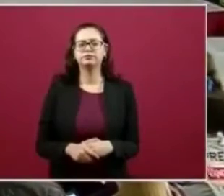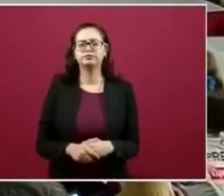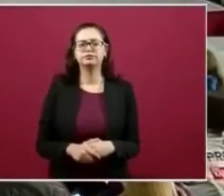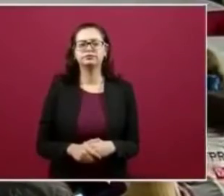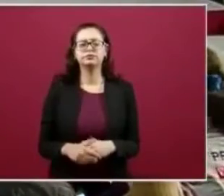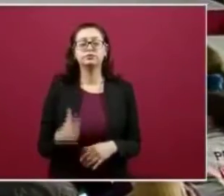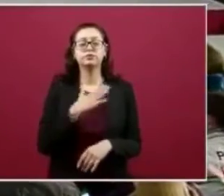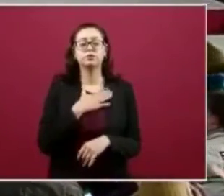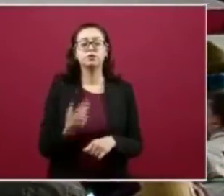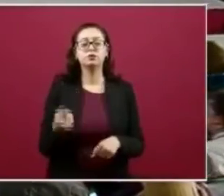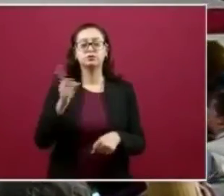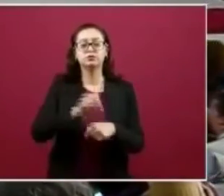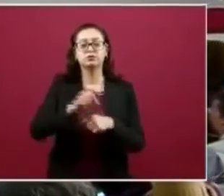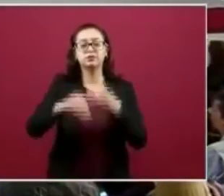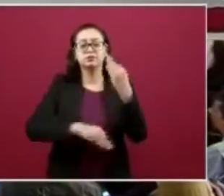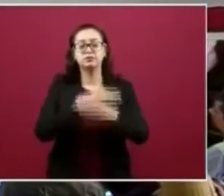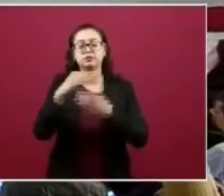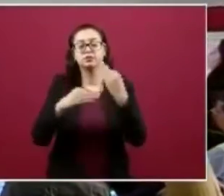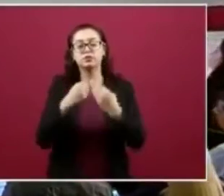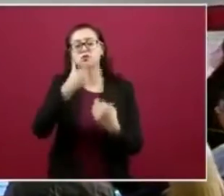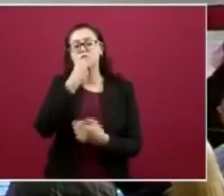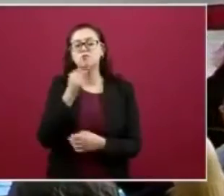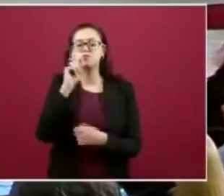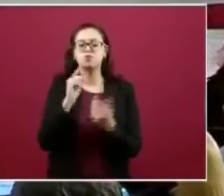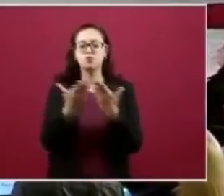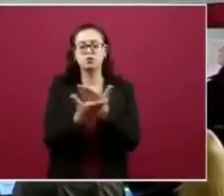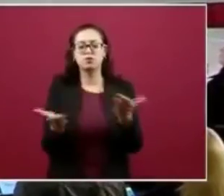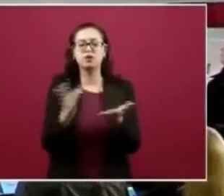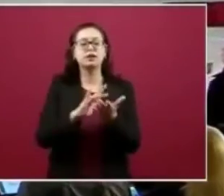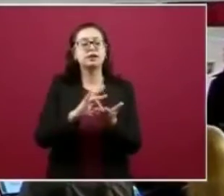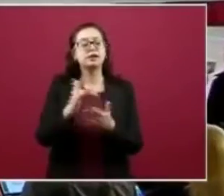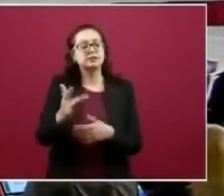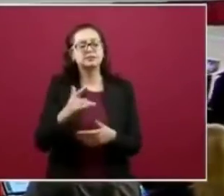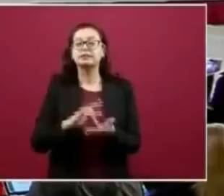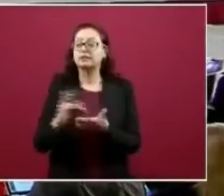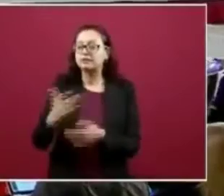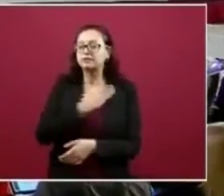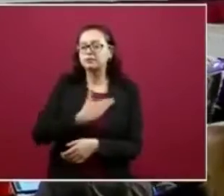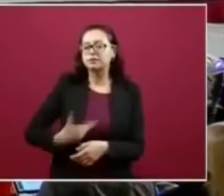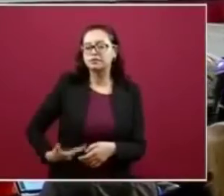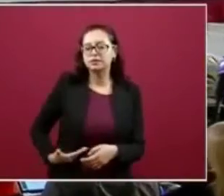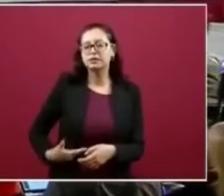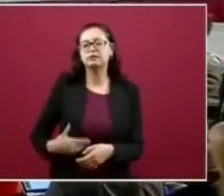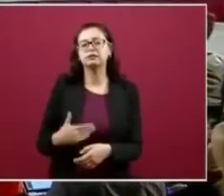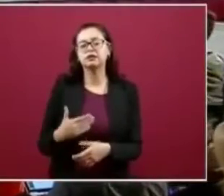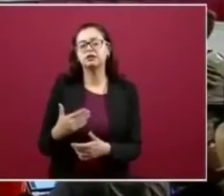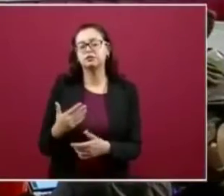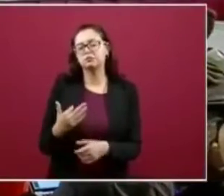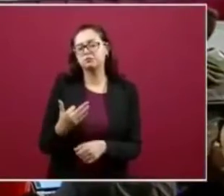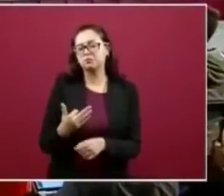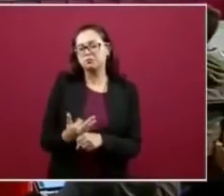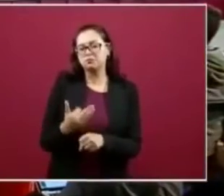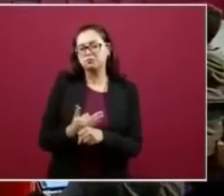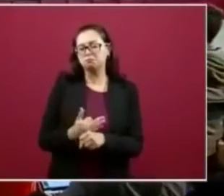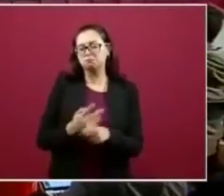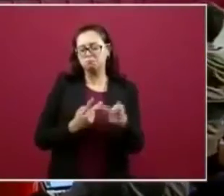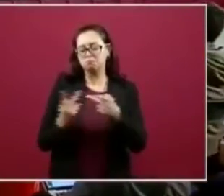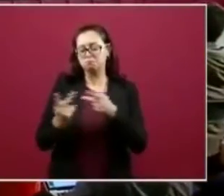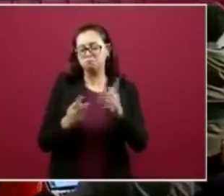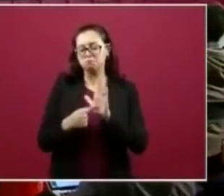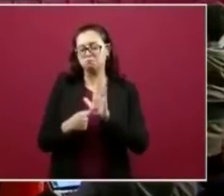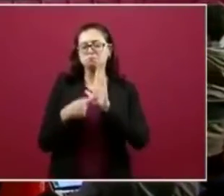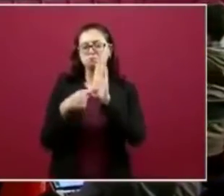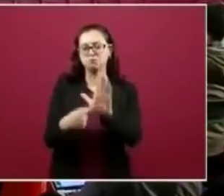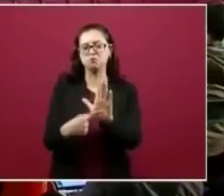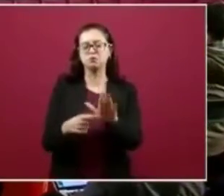Buenos días a todas y a todos. Muchas gracias, presidente, por la oportunidad de presentar este plan el día de